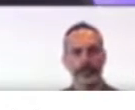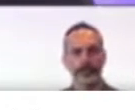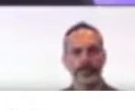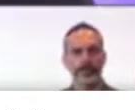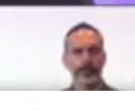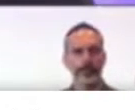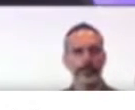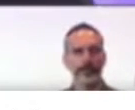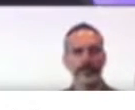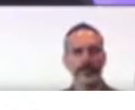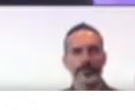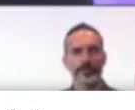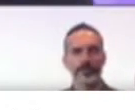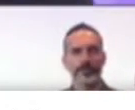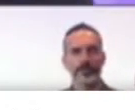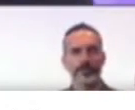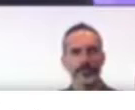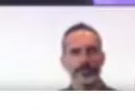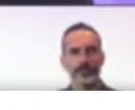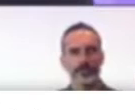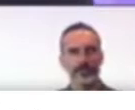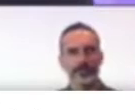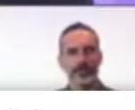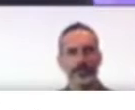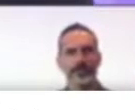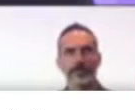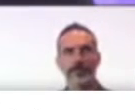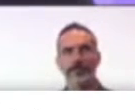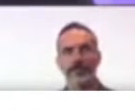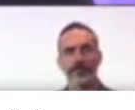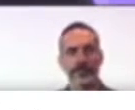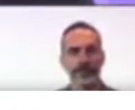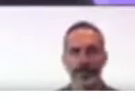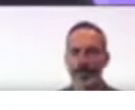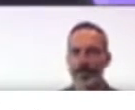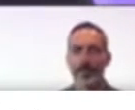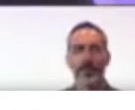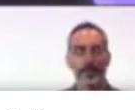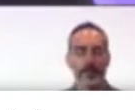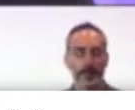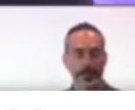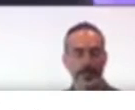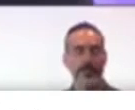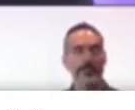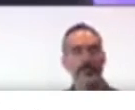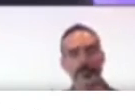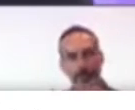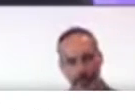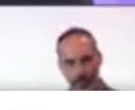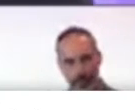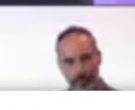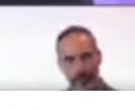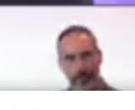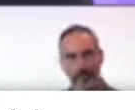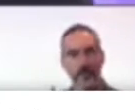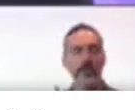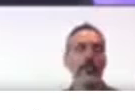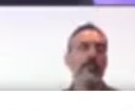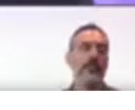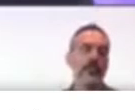Nada de esto sería posible sin la ayuda y presencia de mi